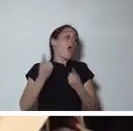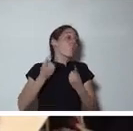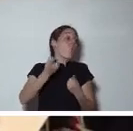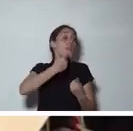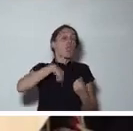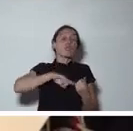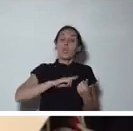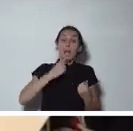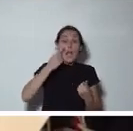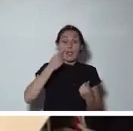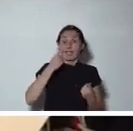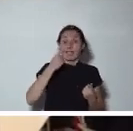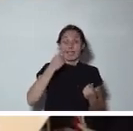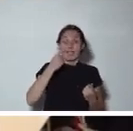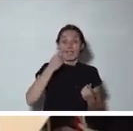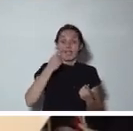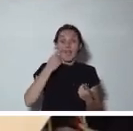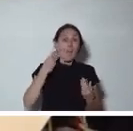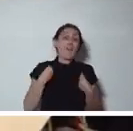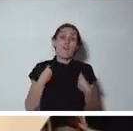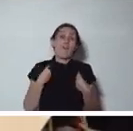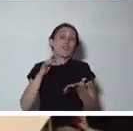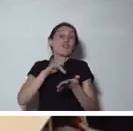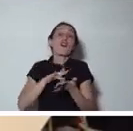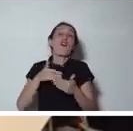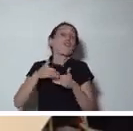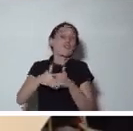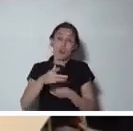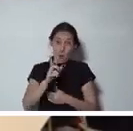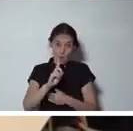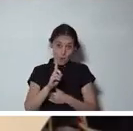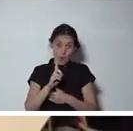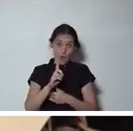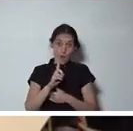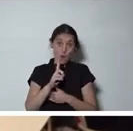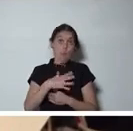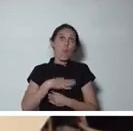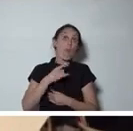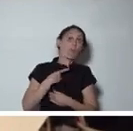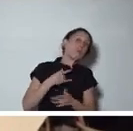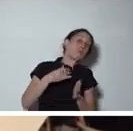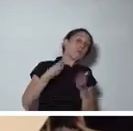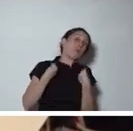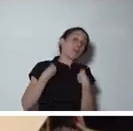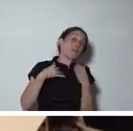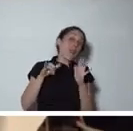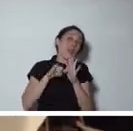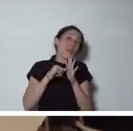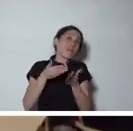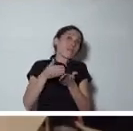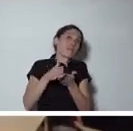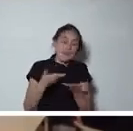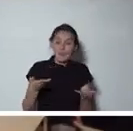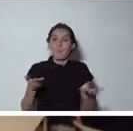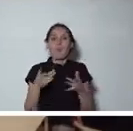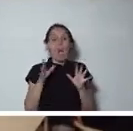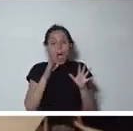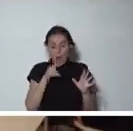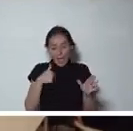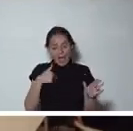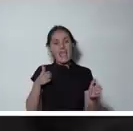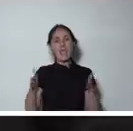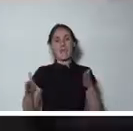del todo pero este es el tiempo que nos tocó Este es el tiempo que nos tocó vivir y hay